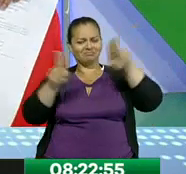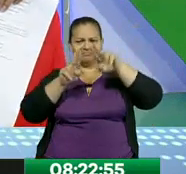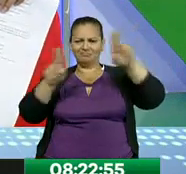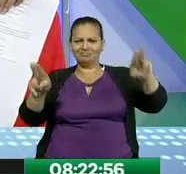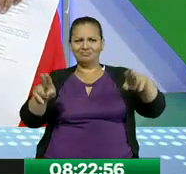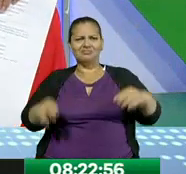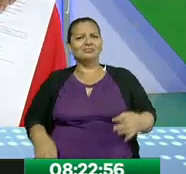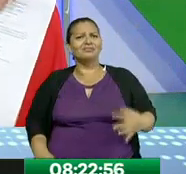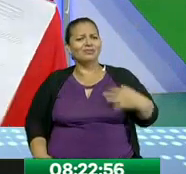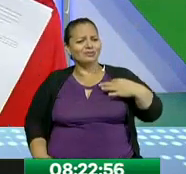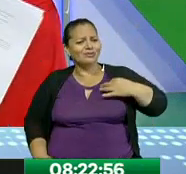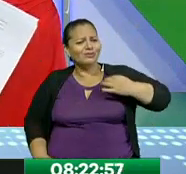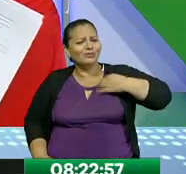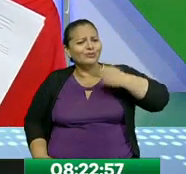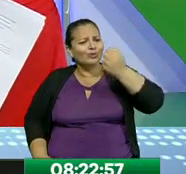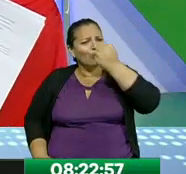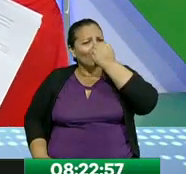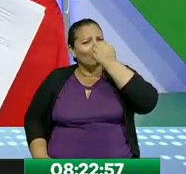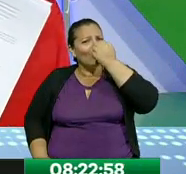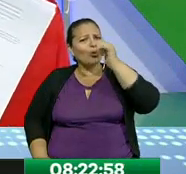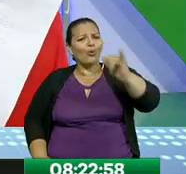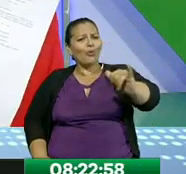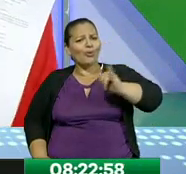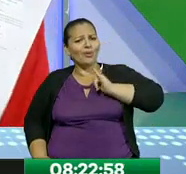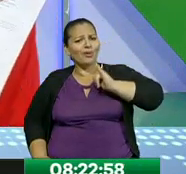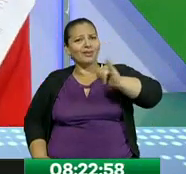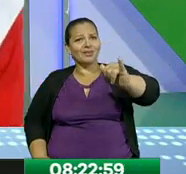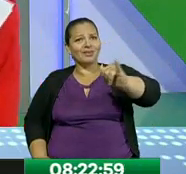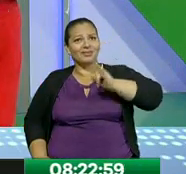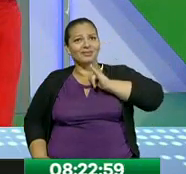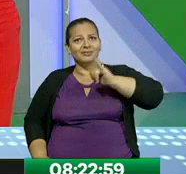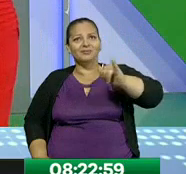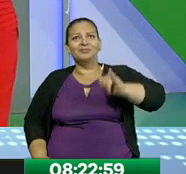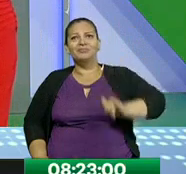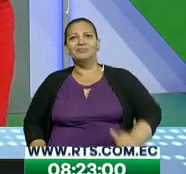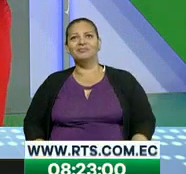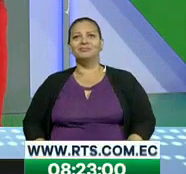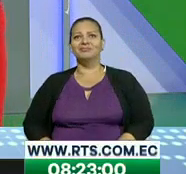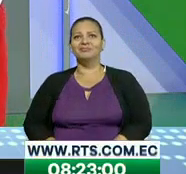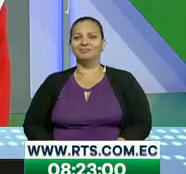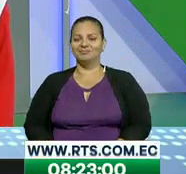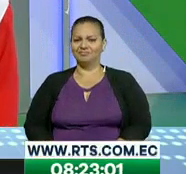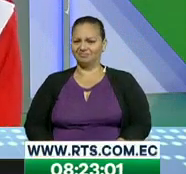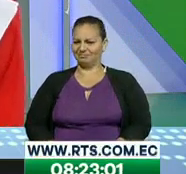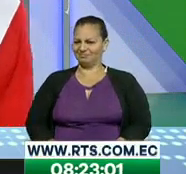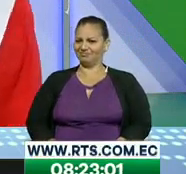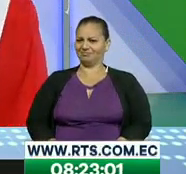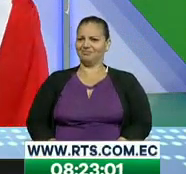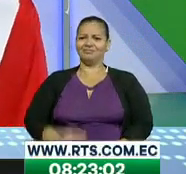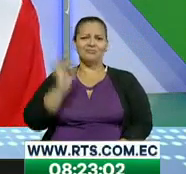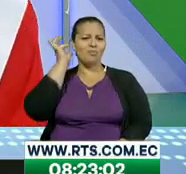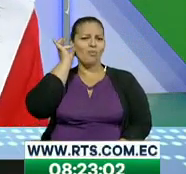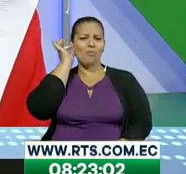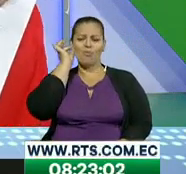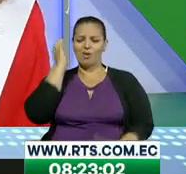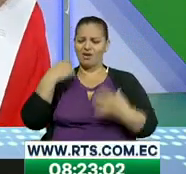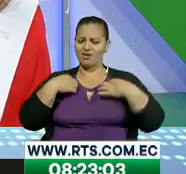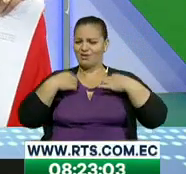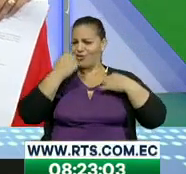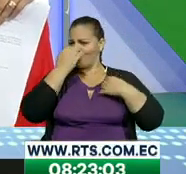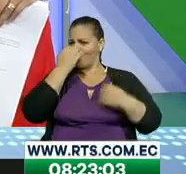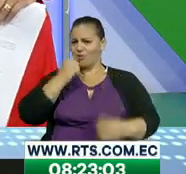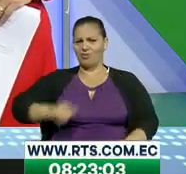nos hemos puesto de acuerdo y nos hemos puesto de rojo, me parece. Dice aquí las chicas, ¿qué chicas? Dicen por aquí, somos jóvenes, ¿sí o no,